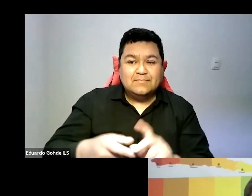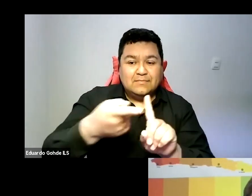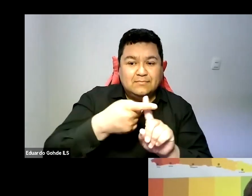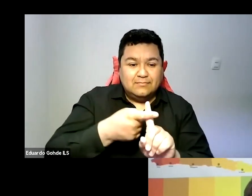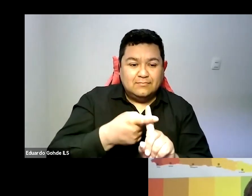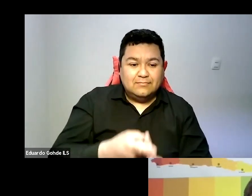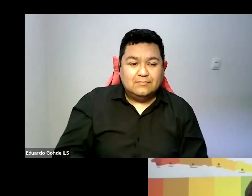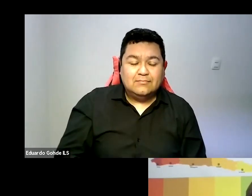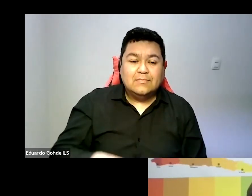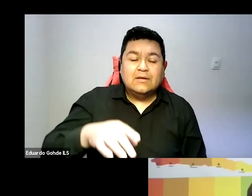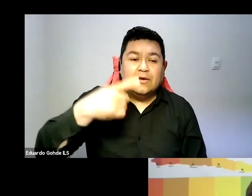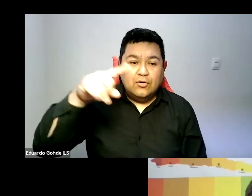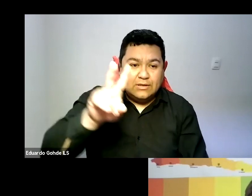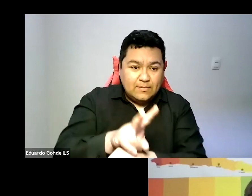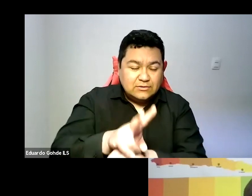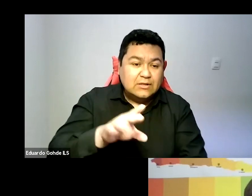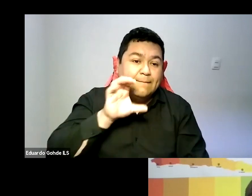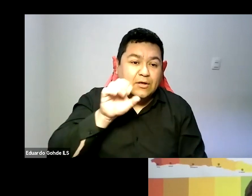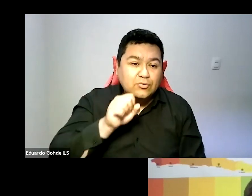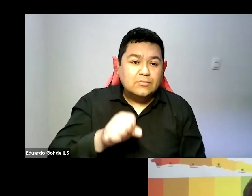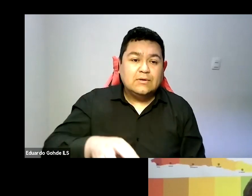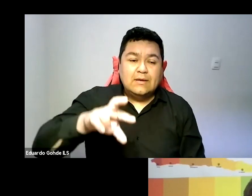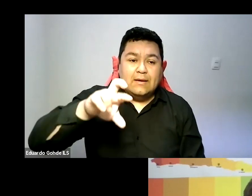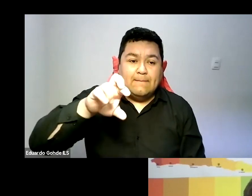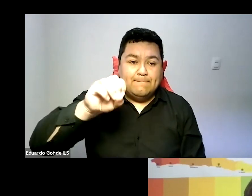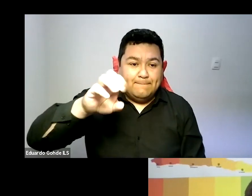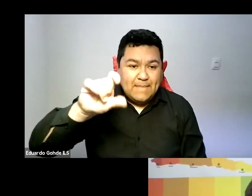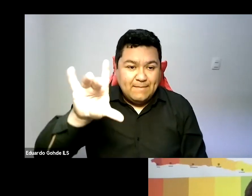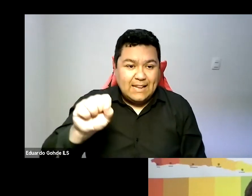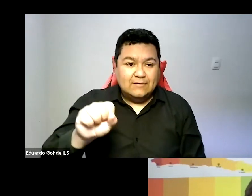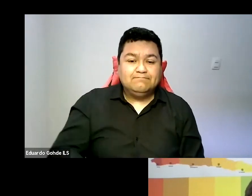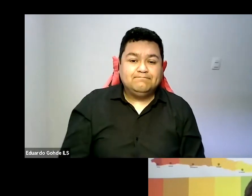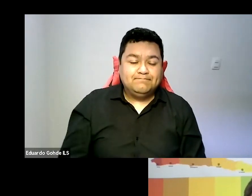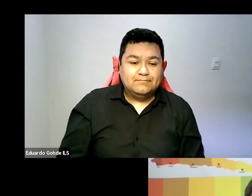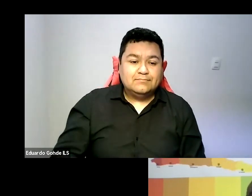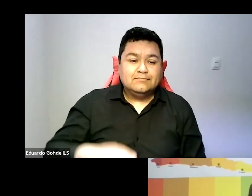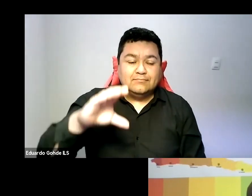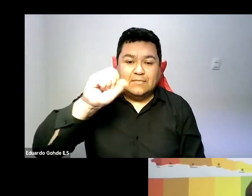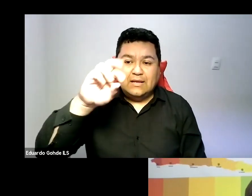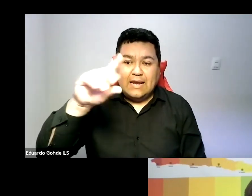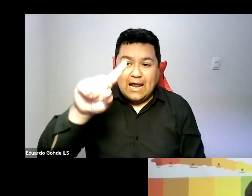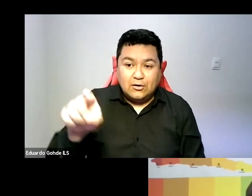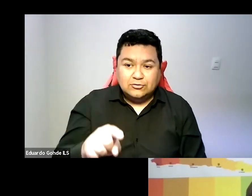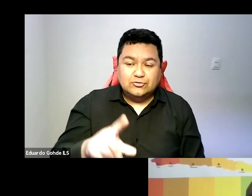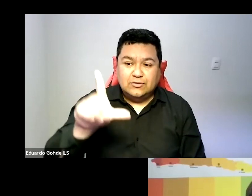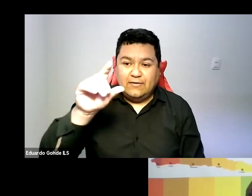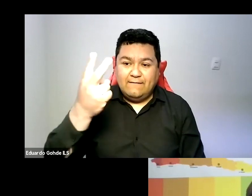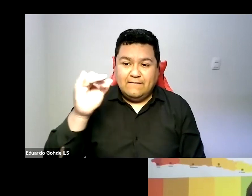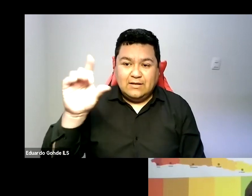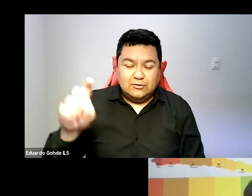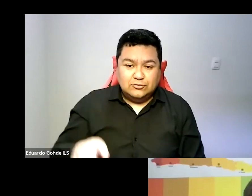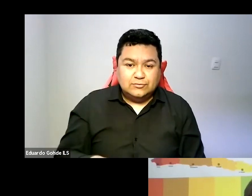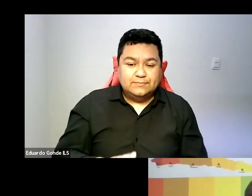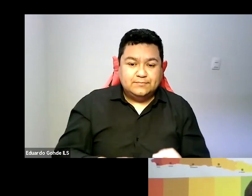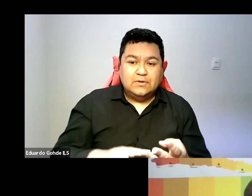Mildred Roseló, de Perú. Pamela Tapia, de Dillapel, norte de Chile. Carlos de la Fuente, de Los Vilos, en el sur. Fabiola Barca,